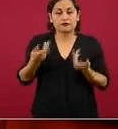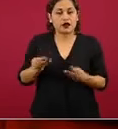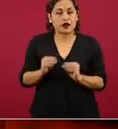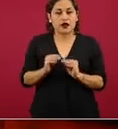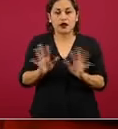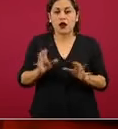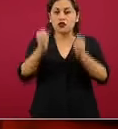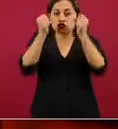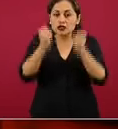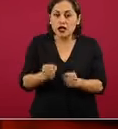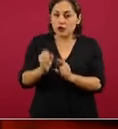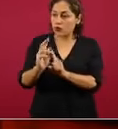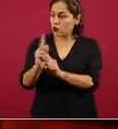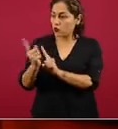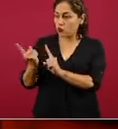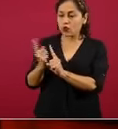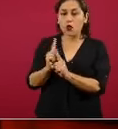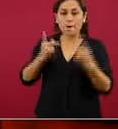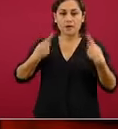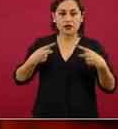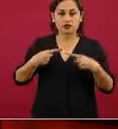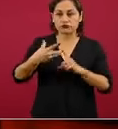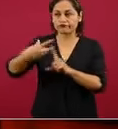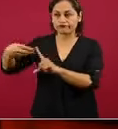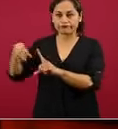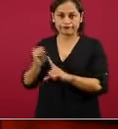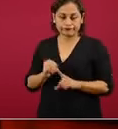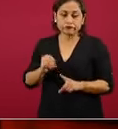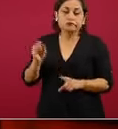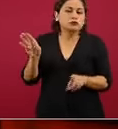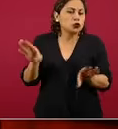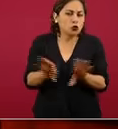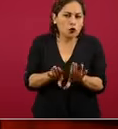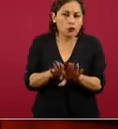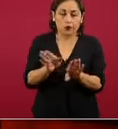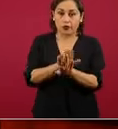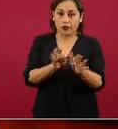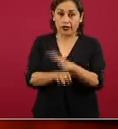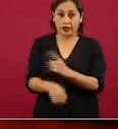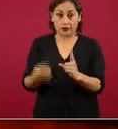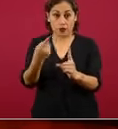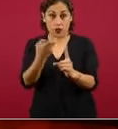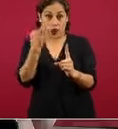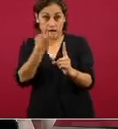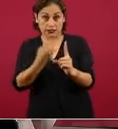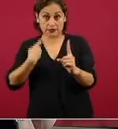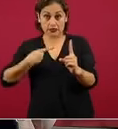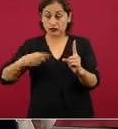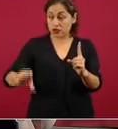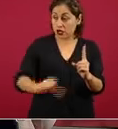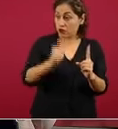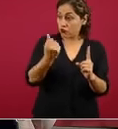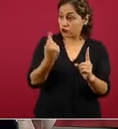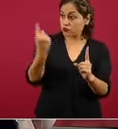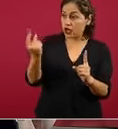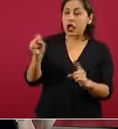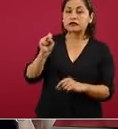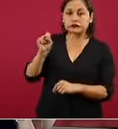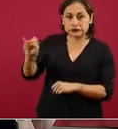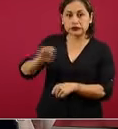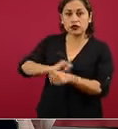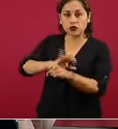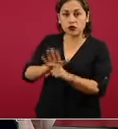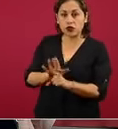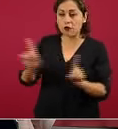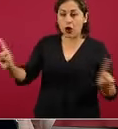Es decir, que si alguna persona de convivencia estrecha ya tuvo una prueba positiva y tenemos